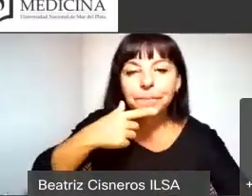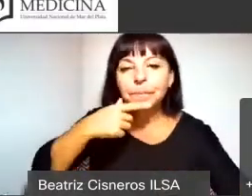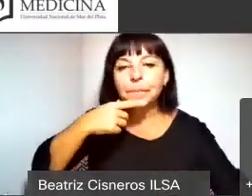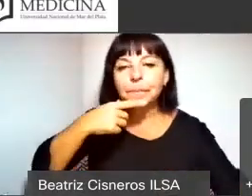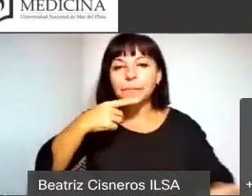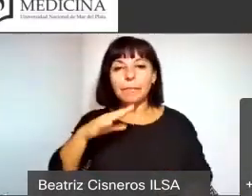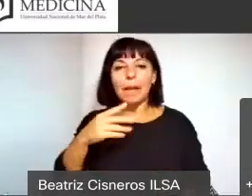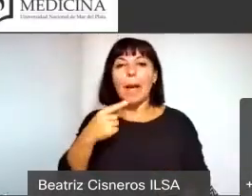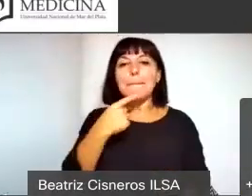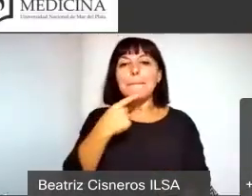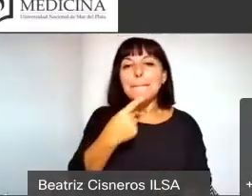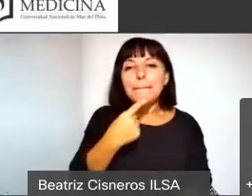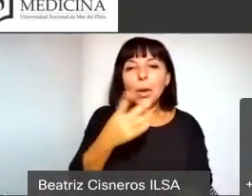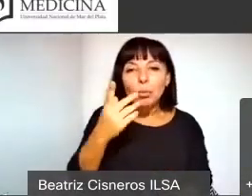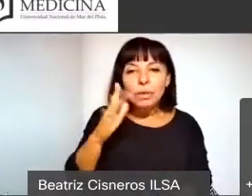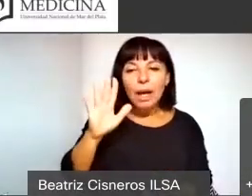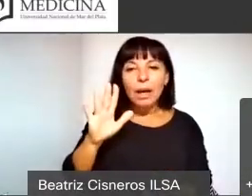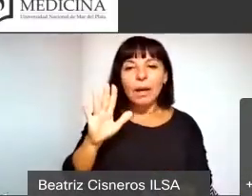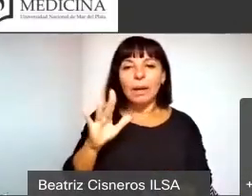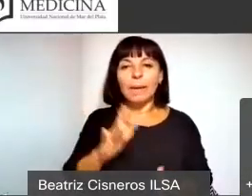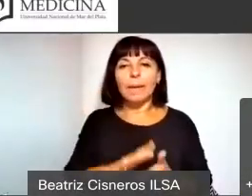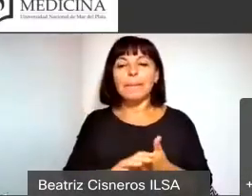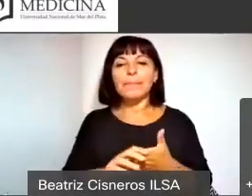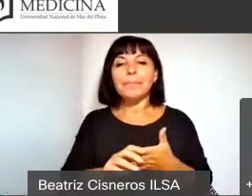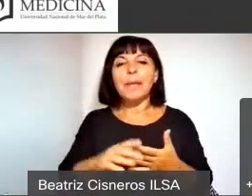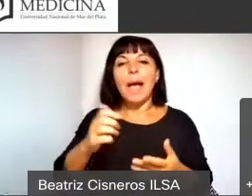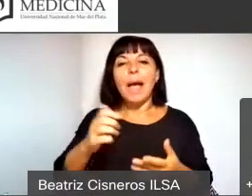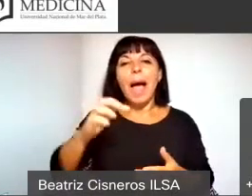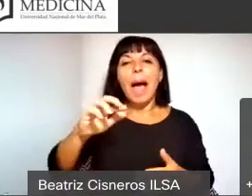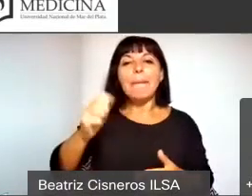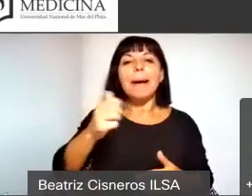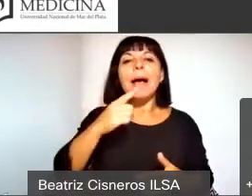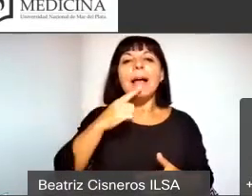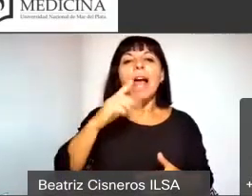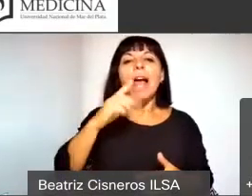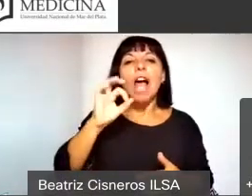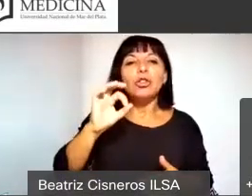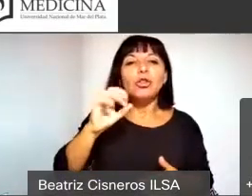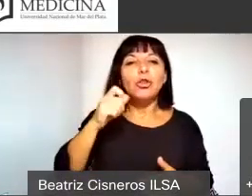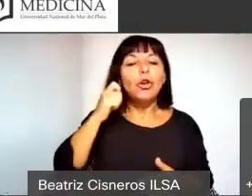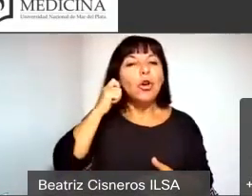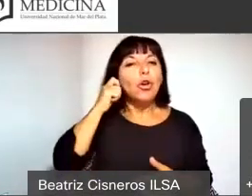de preguntas y respuestas si posterior al aparato de Golgi se forman estos lisosomas.